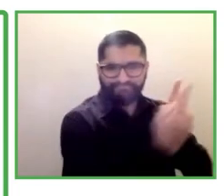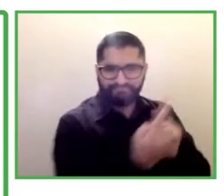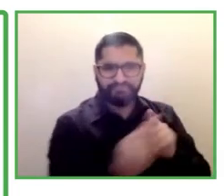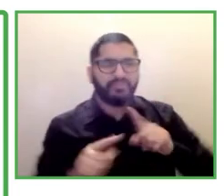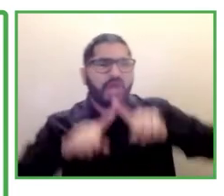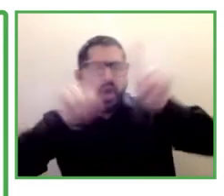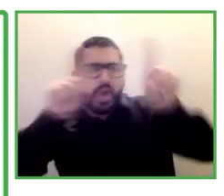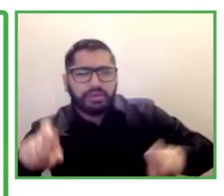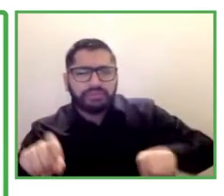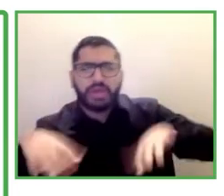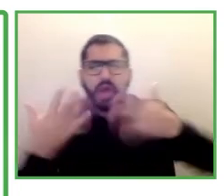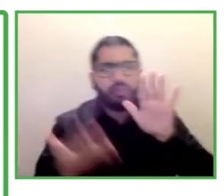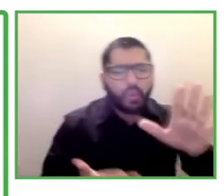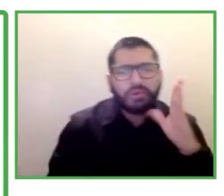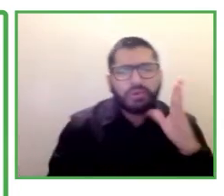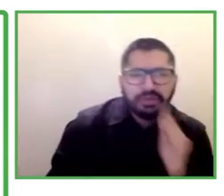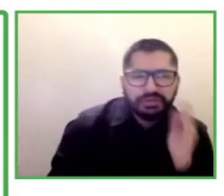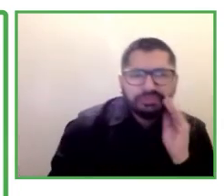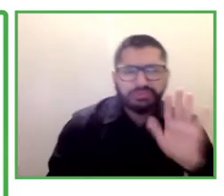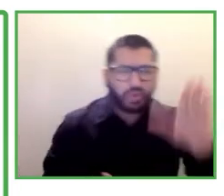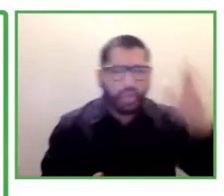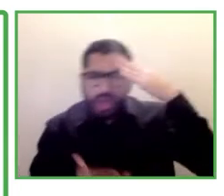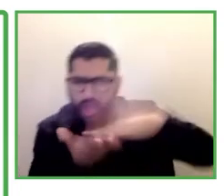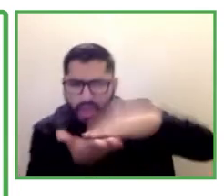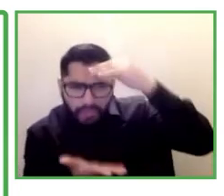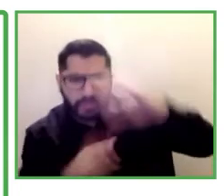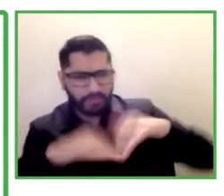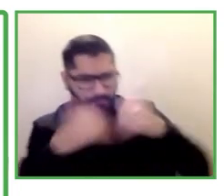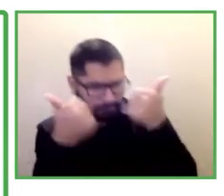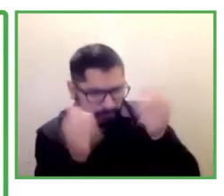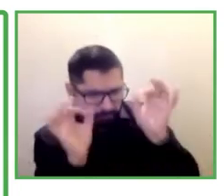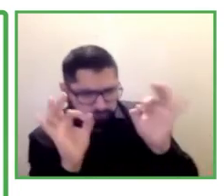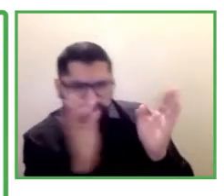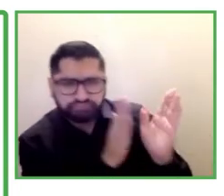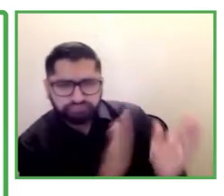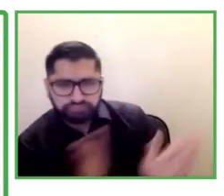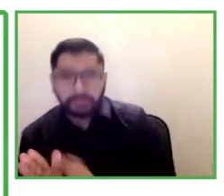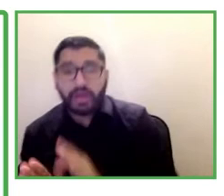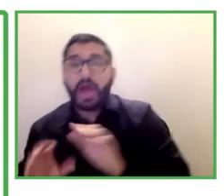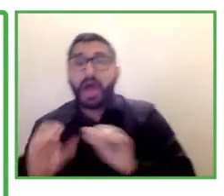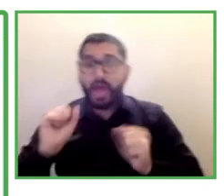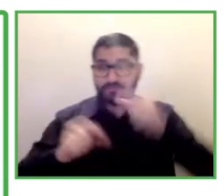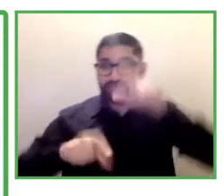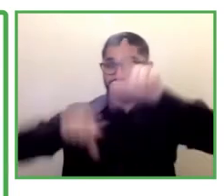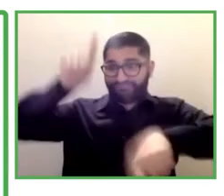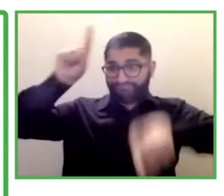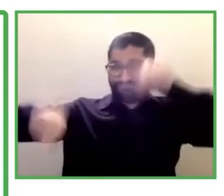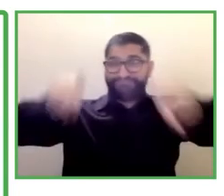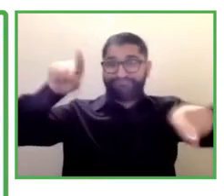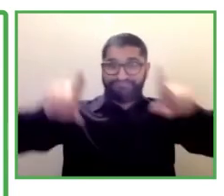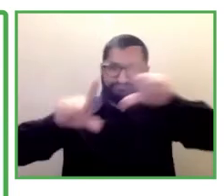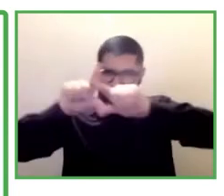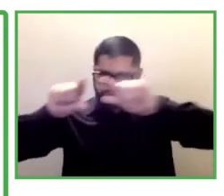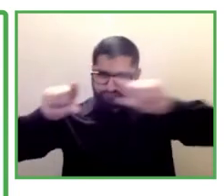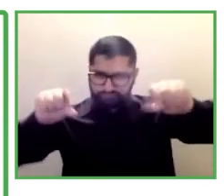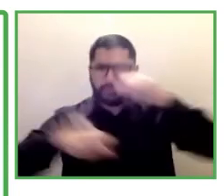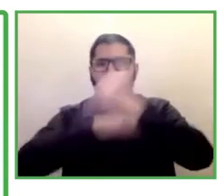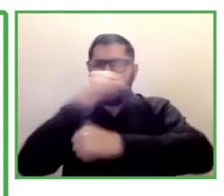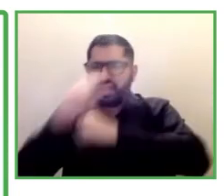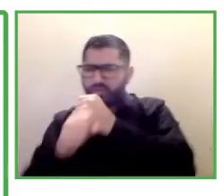Aquí hay algunas estadísticas. Desde el año 2003, JustPath ha asistido a más de 790 individuos